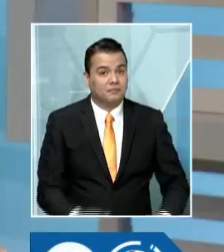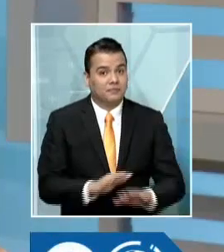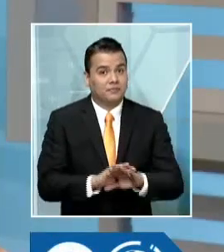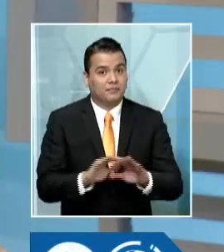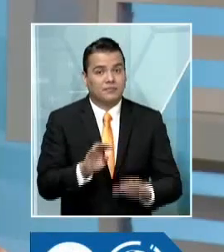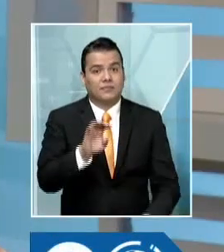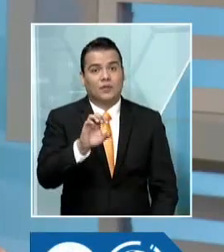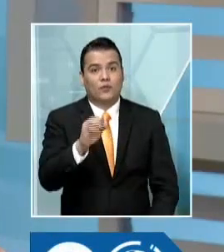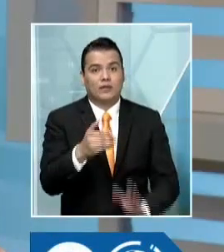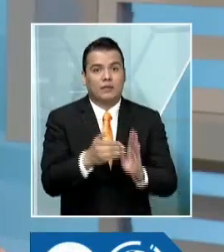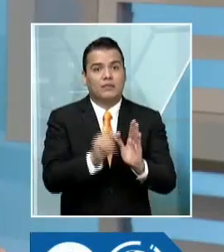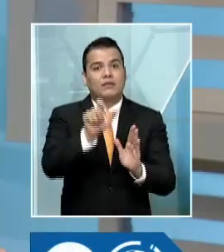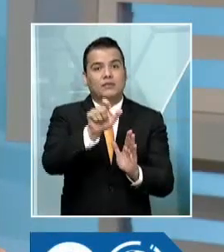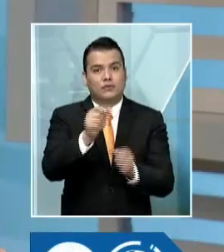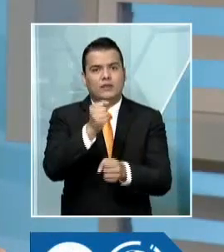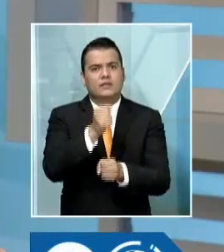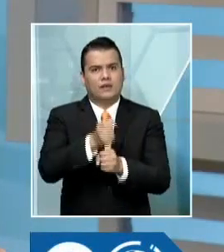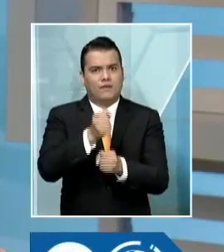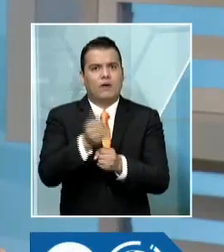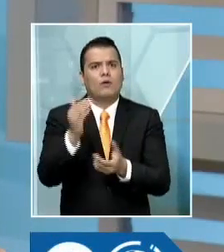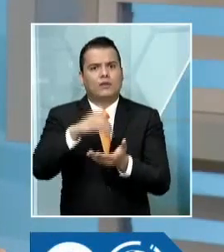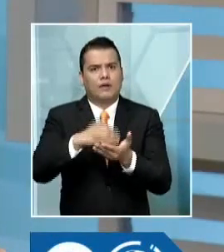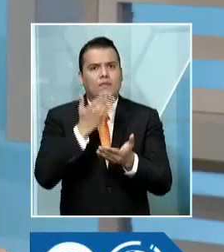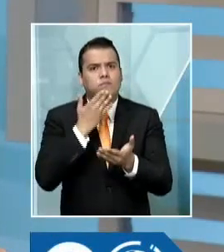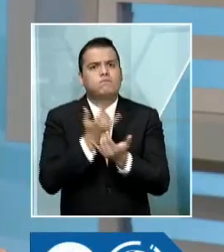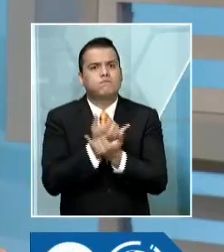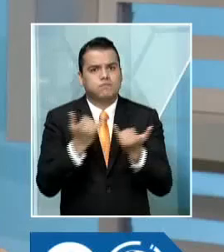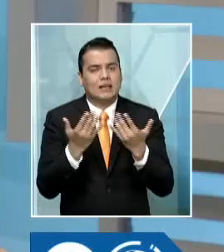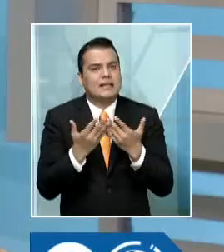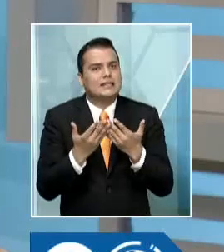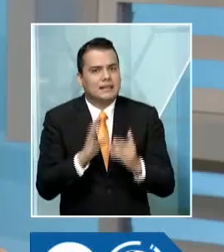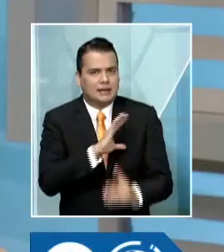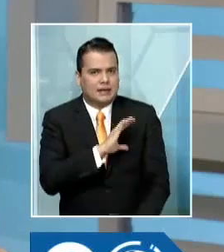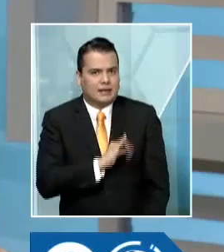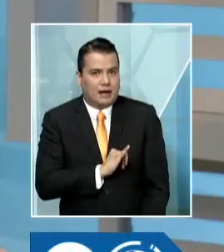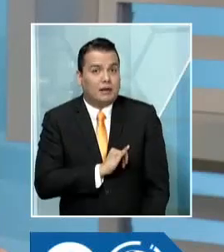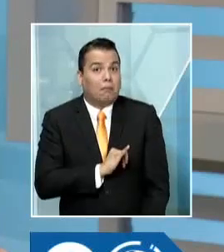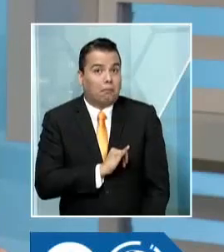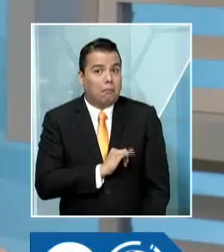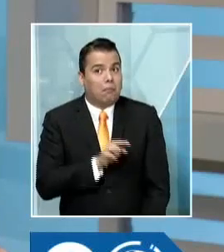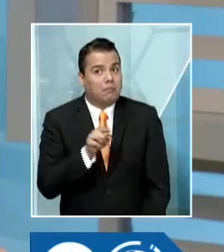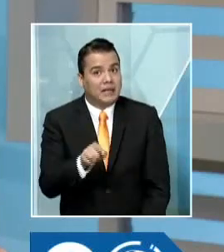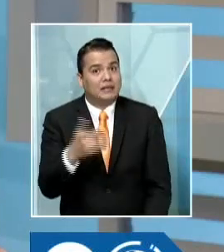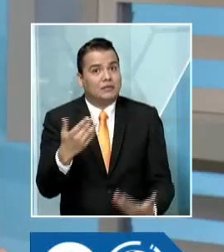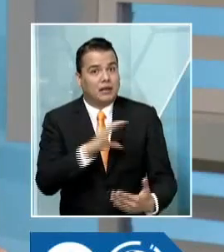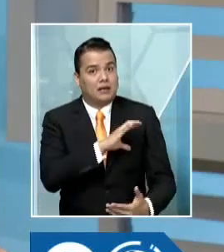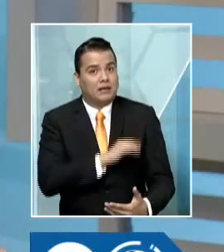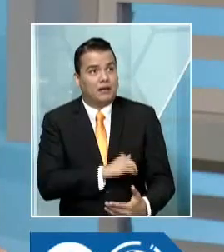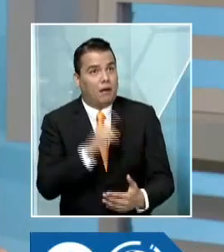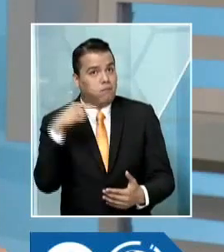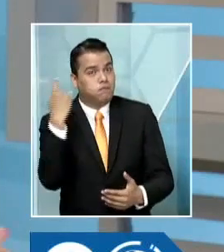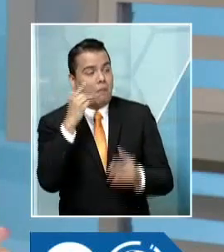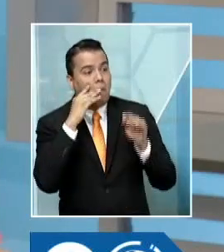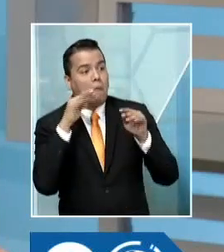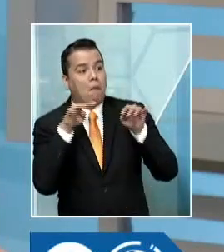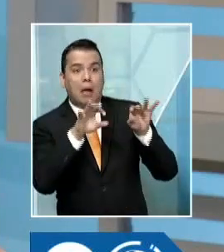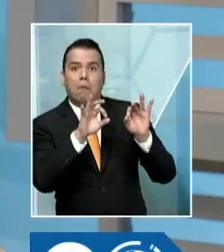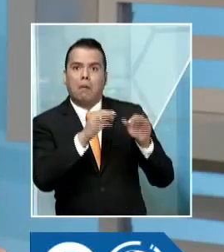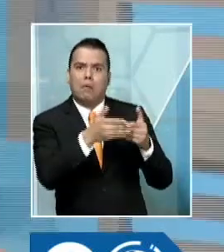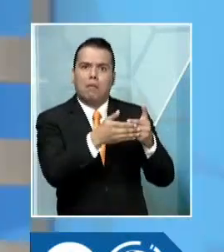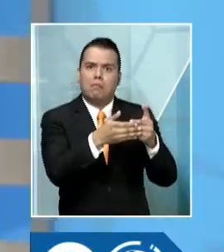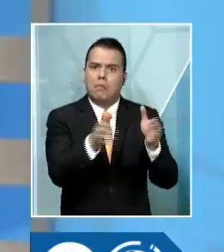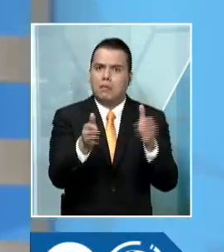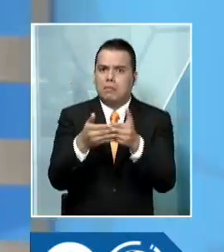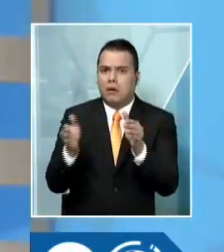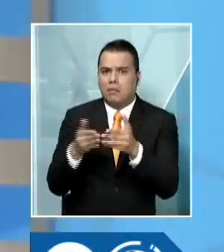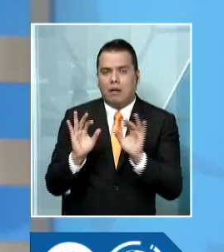de 90.000 empleos en Cali recuperados y el hecho de que la ciudad se haya convertido en referente para la reapertura de diferentes sectores en el